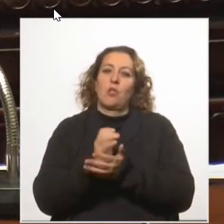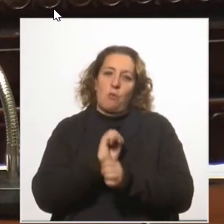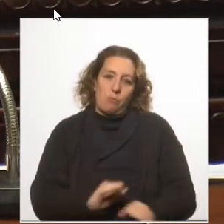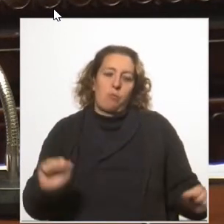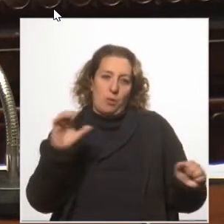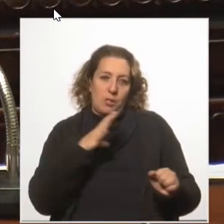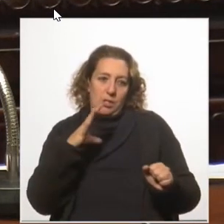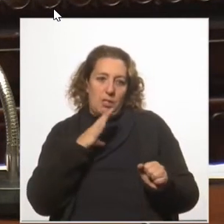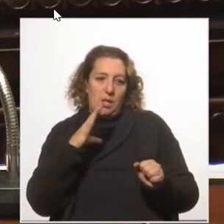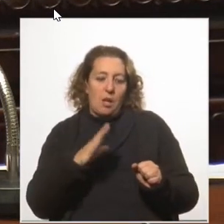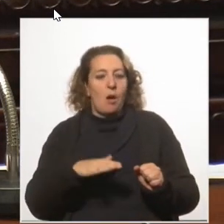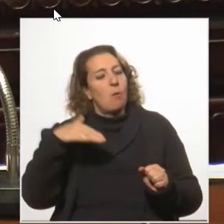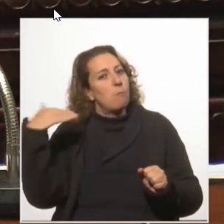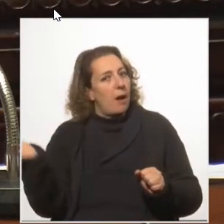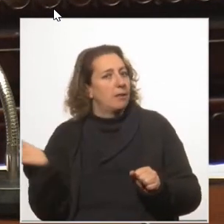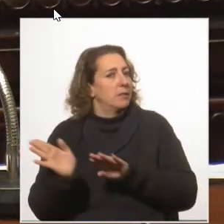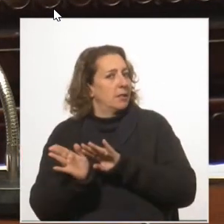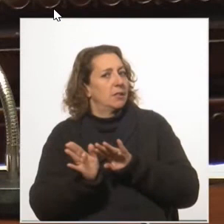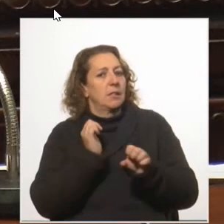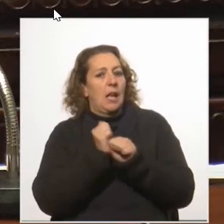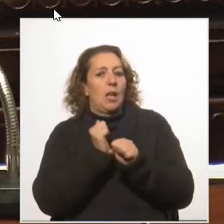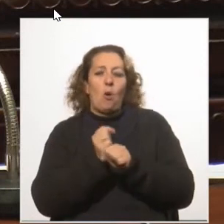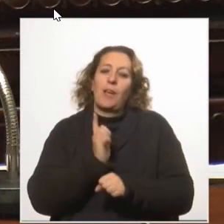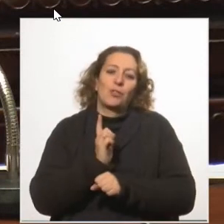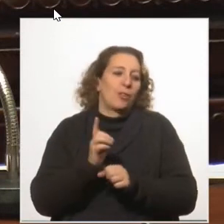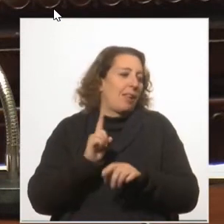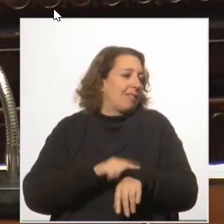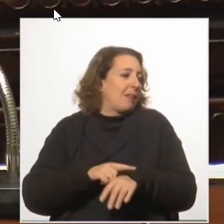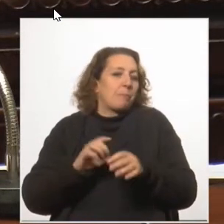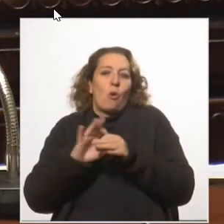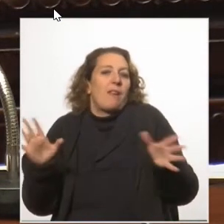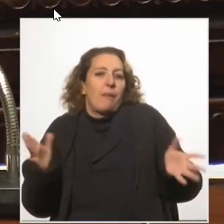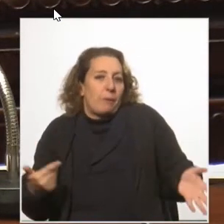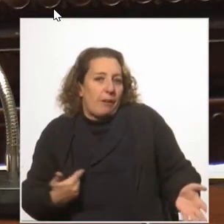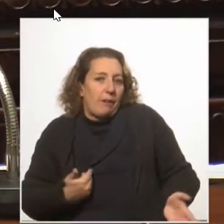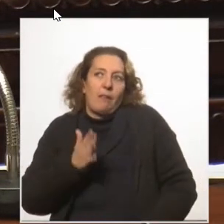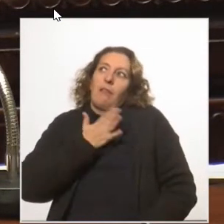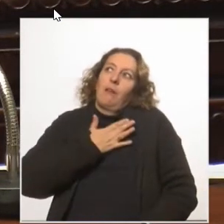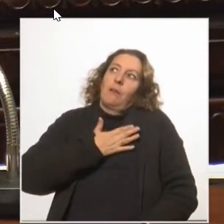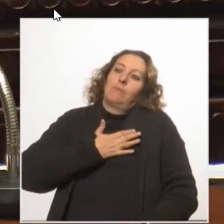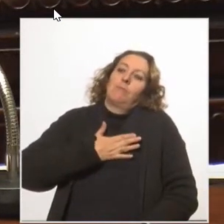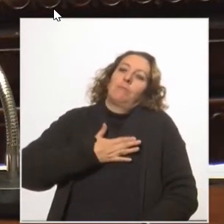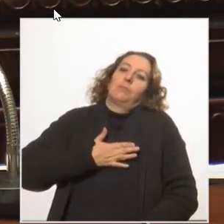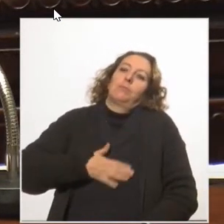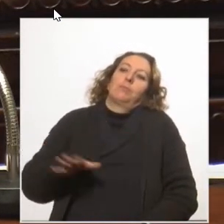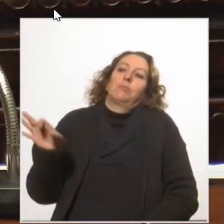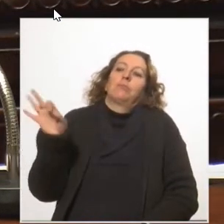disponer, fuera de la tarea obligatoria, de algún tiempo libre de reposo de espíritu o de